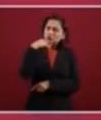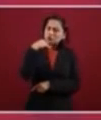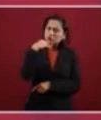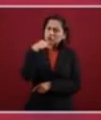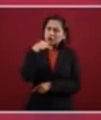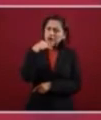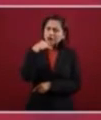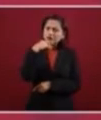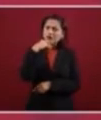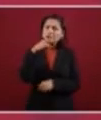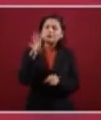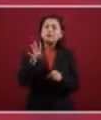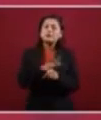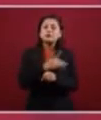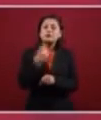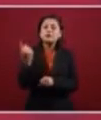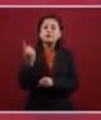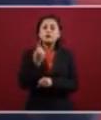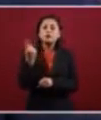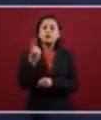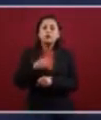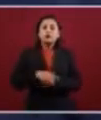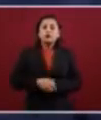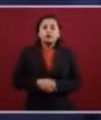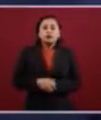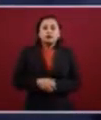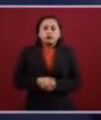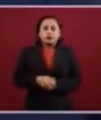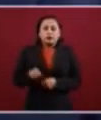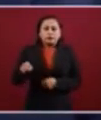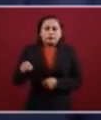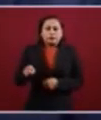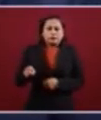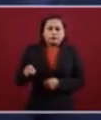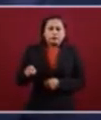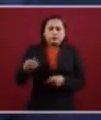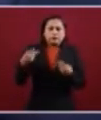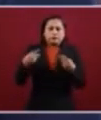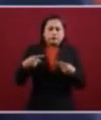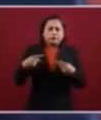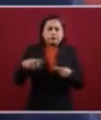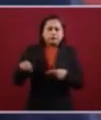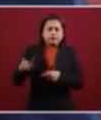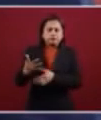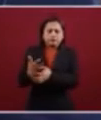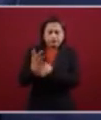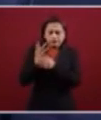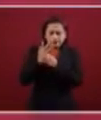podía haber un huracán,